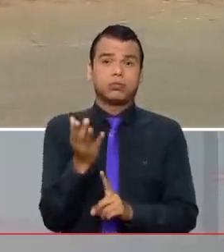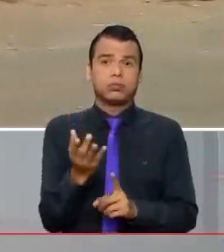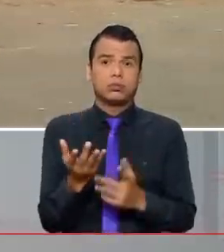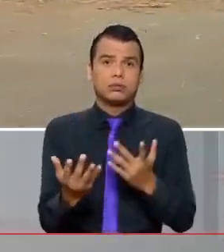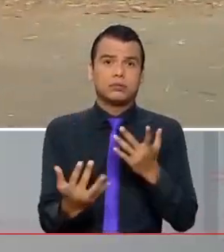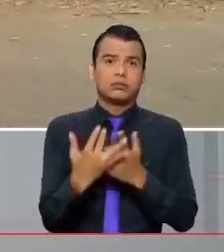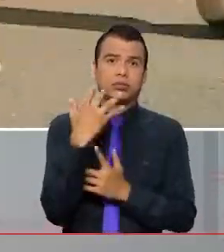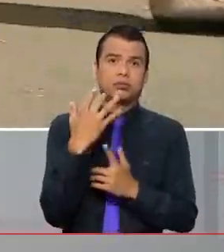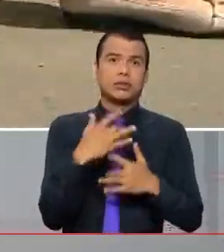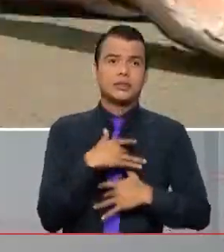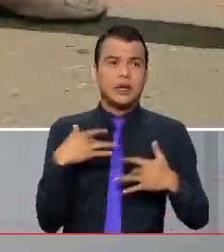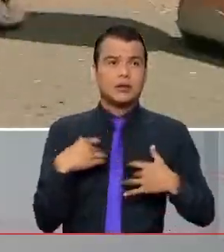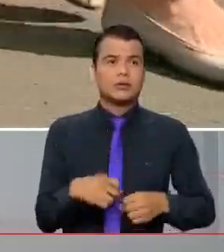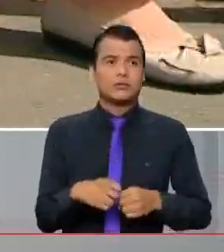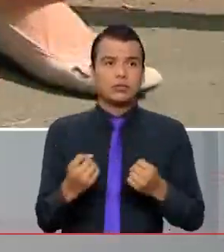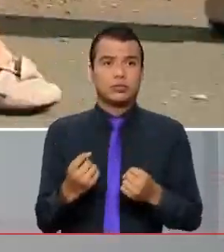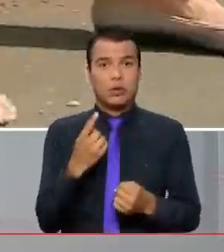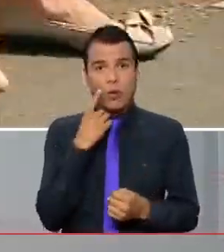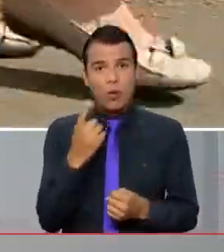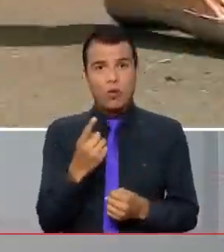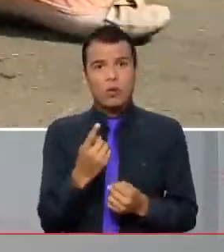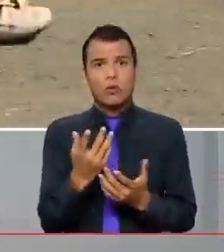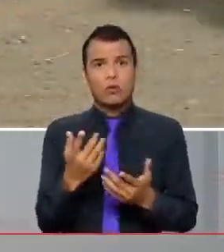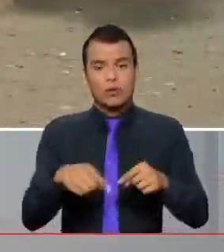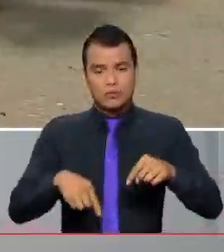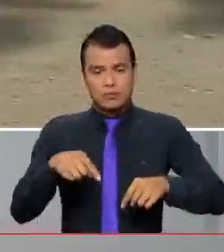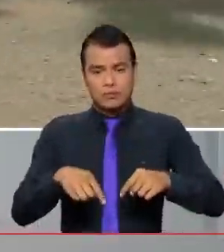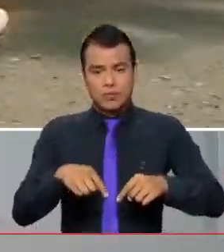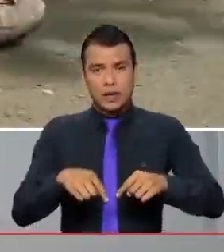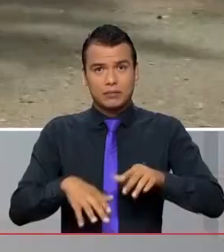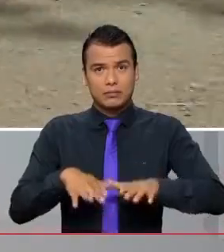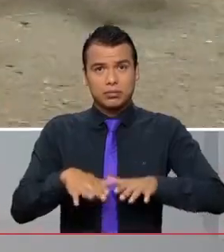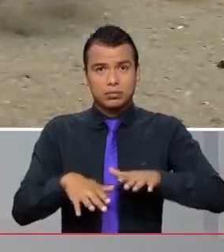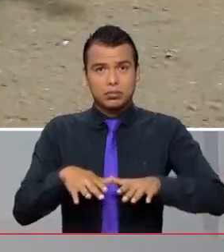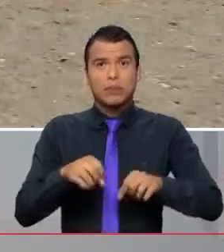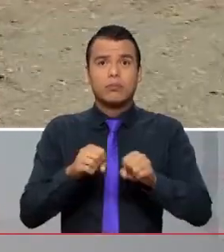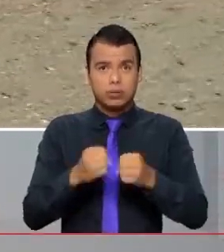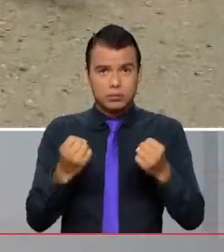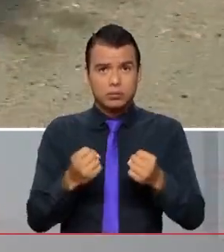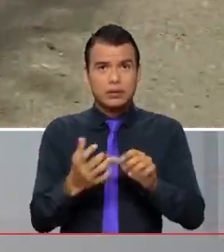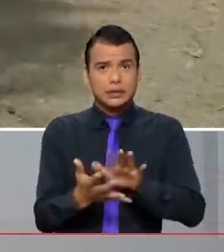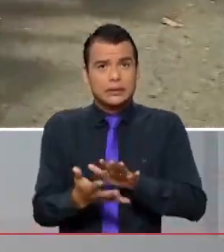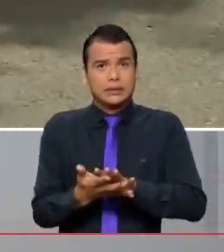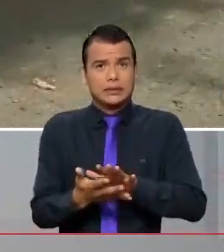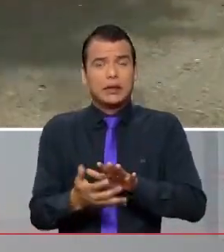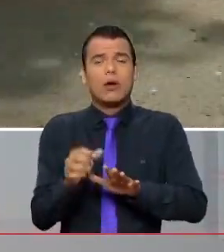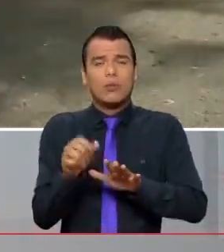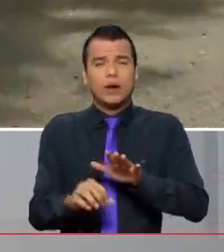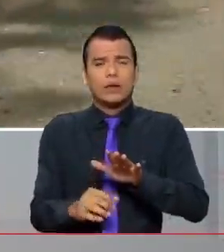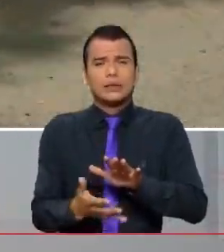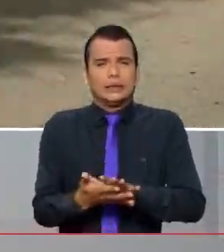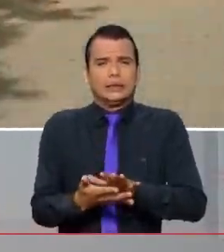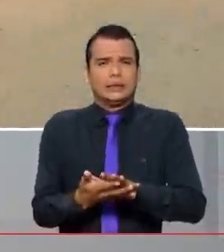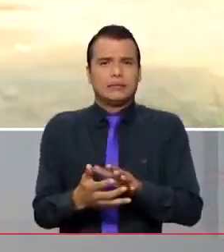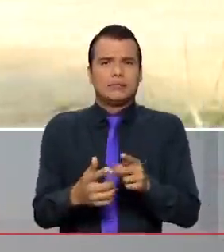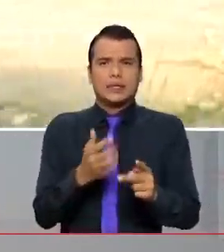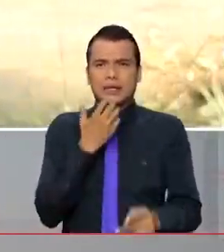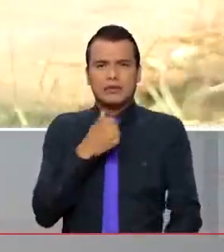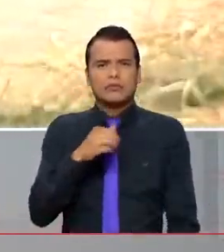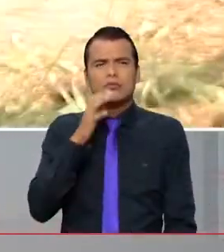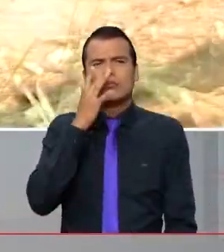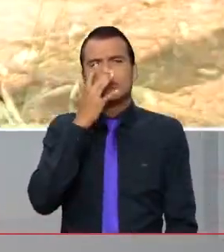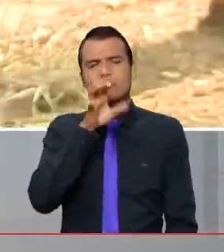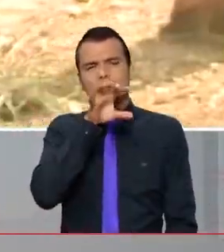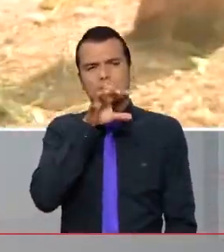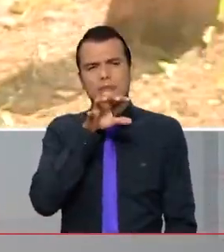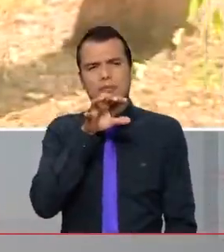riesgo su salud. Las quemaduras de sus patas son las más frecuentes y preocupantes. Los perros, por ejemplo, Luz